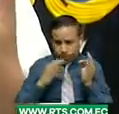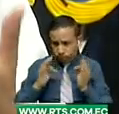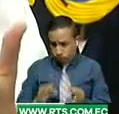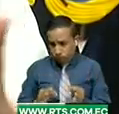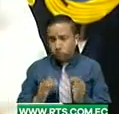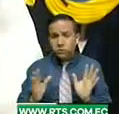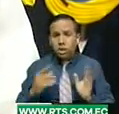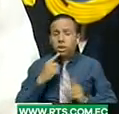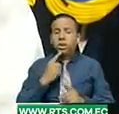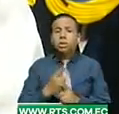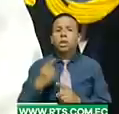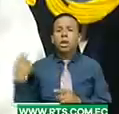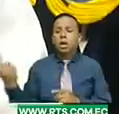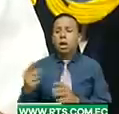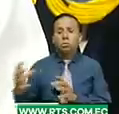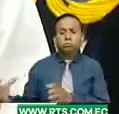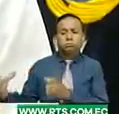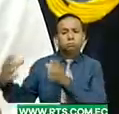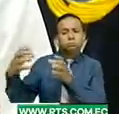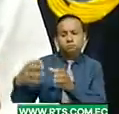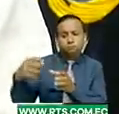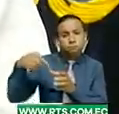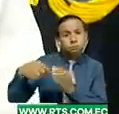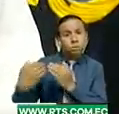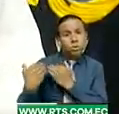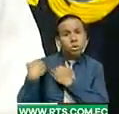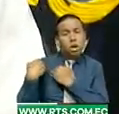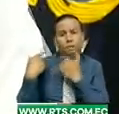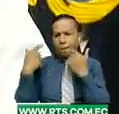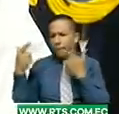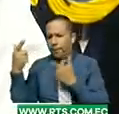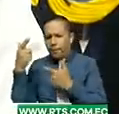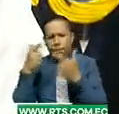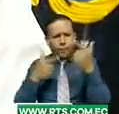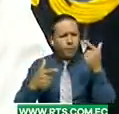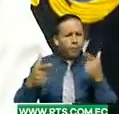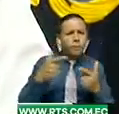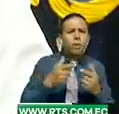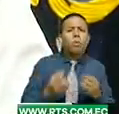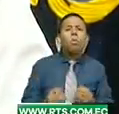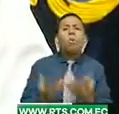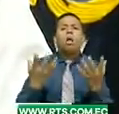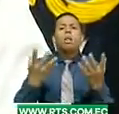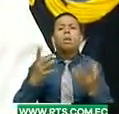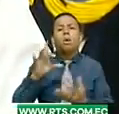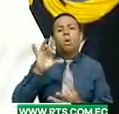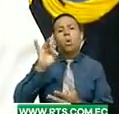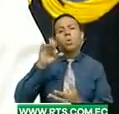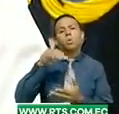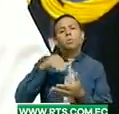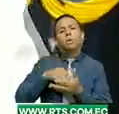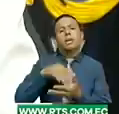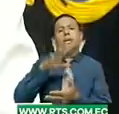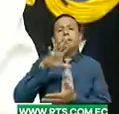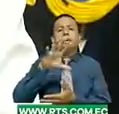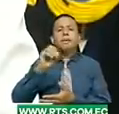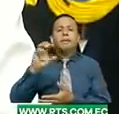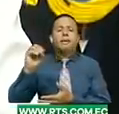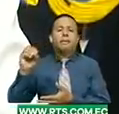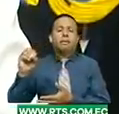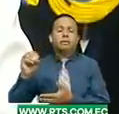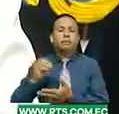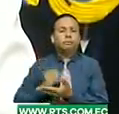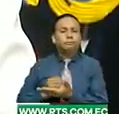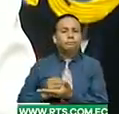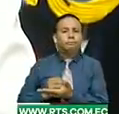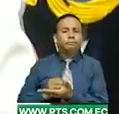control y seguimiento con operativos fijos y móviles es de 8.500 efectivos. Estos 8.500